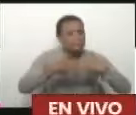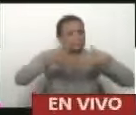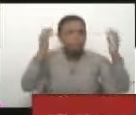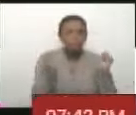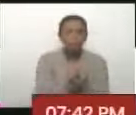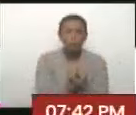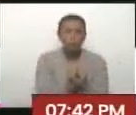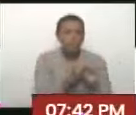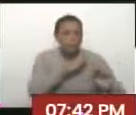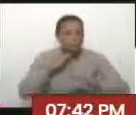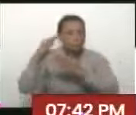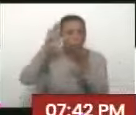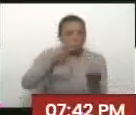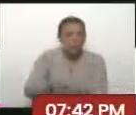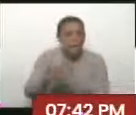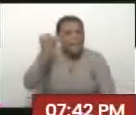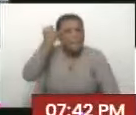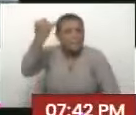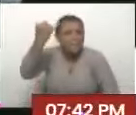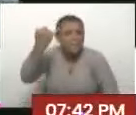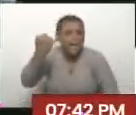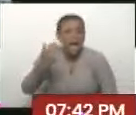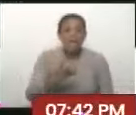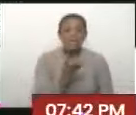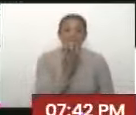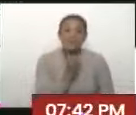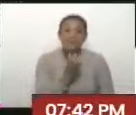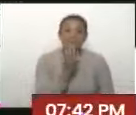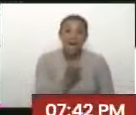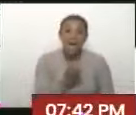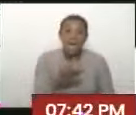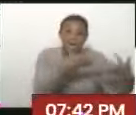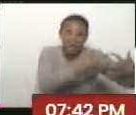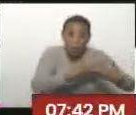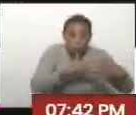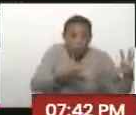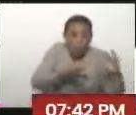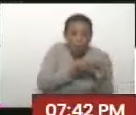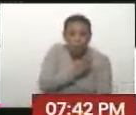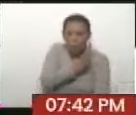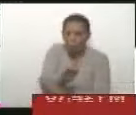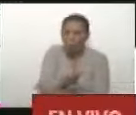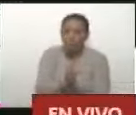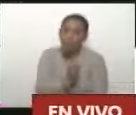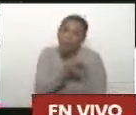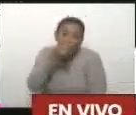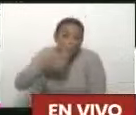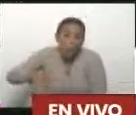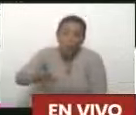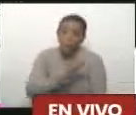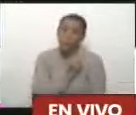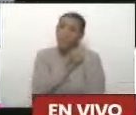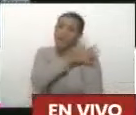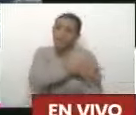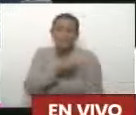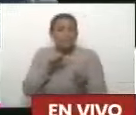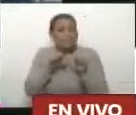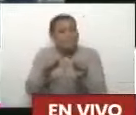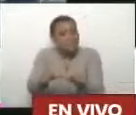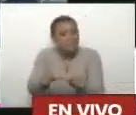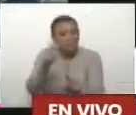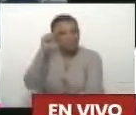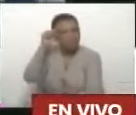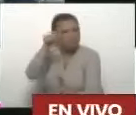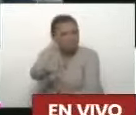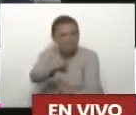genocida perpetrada por Israel y los Estados Unidos contra el pueblo palestino sigue con todo